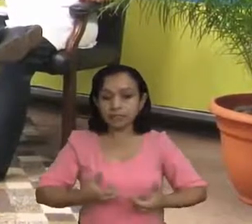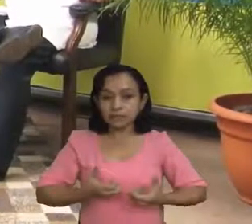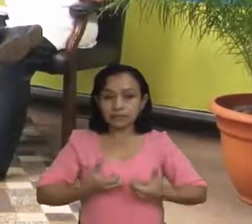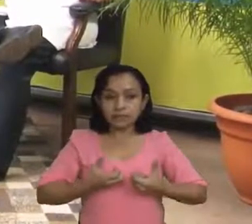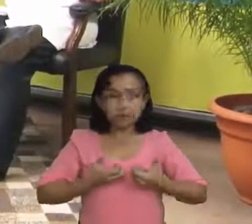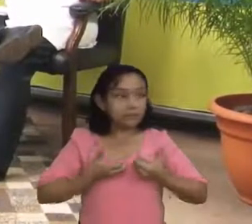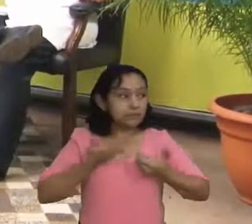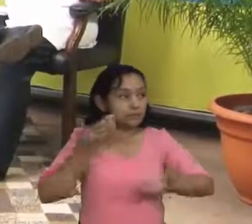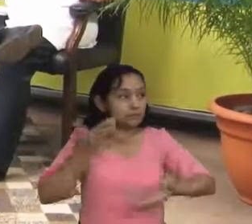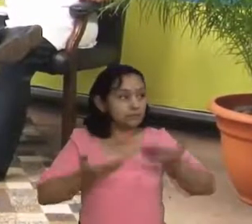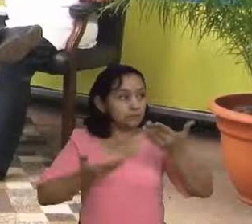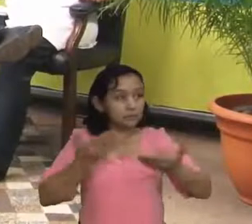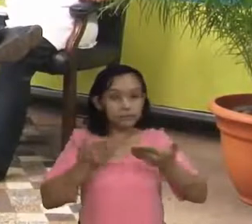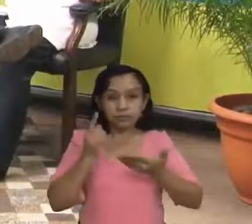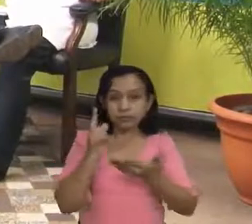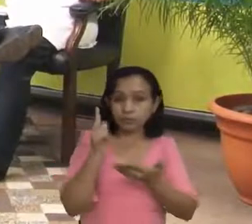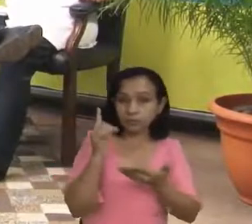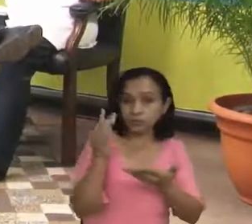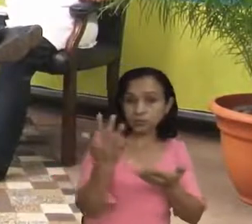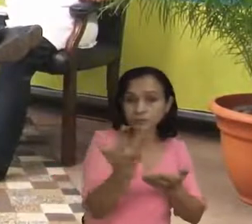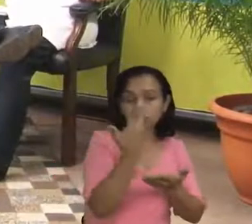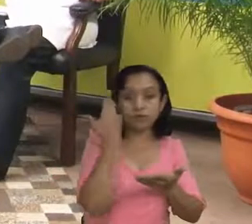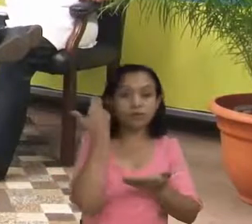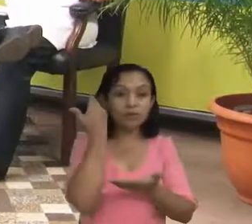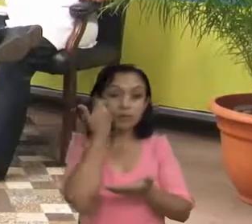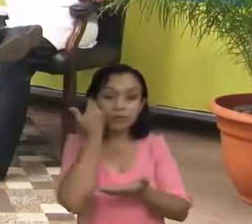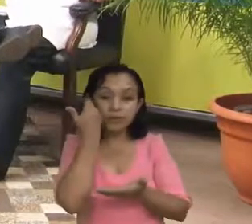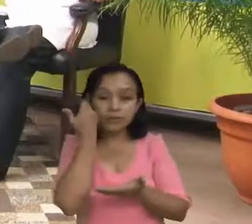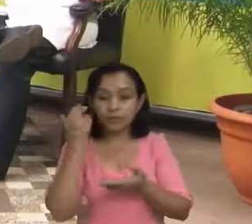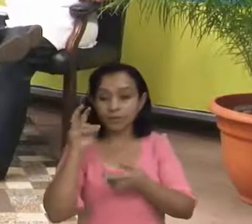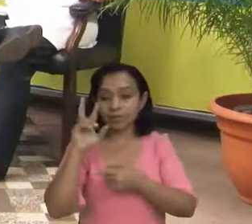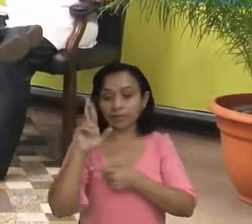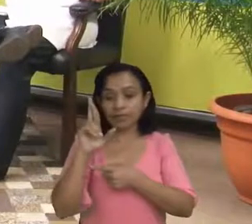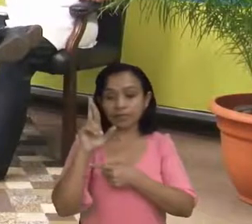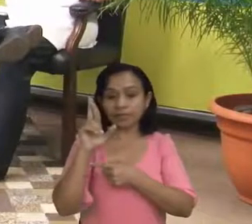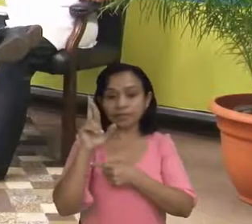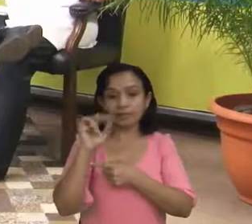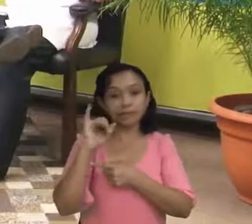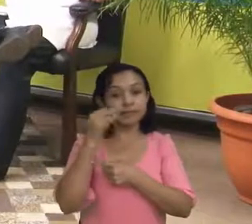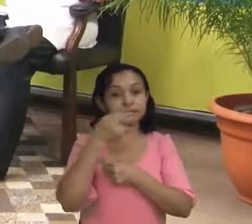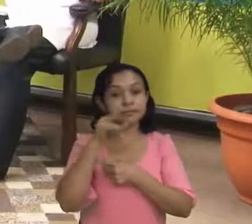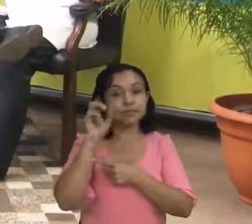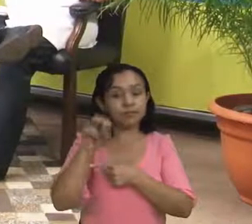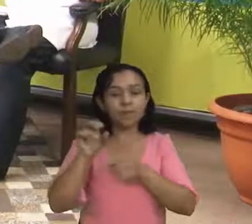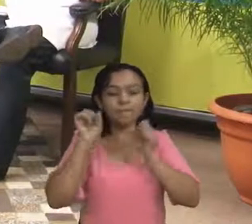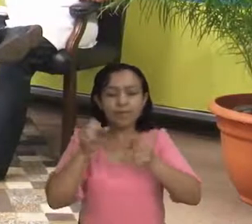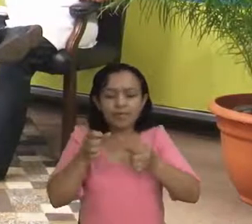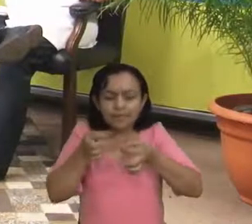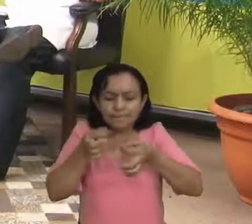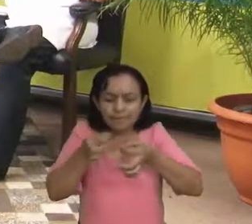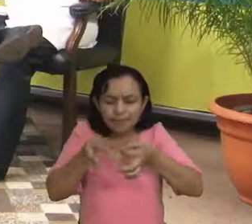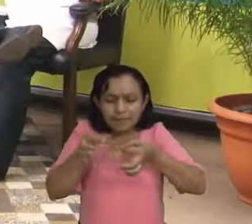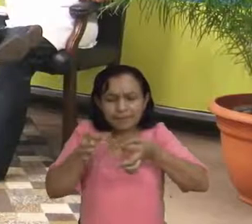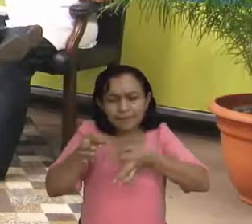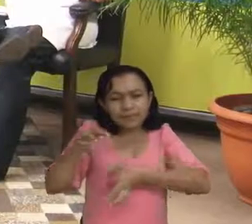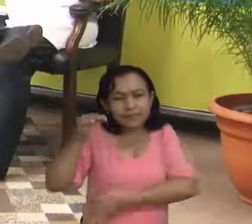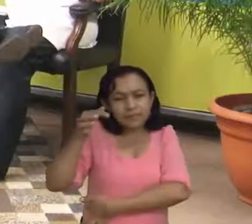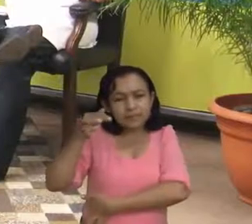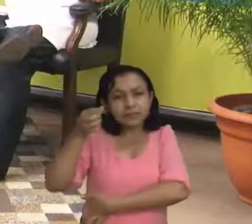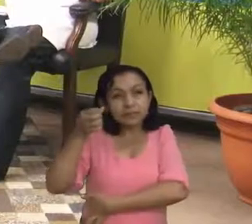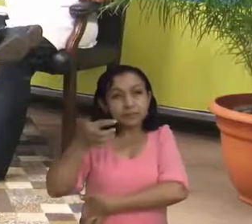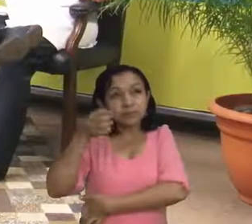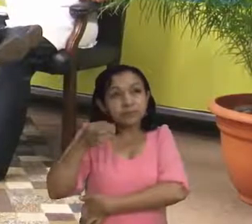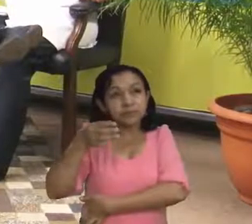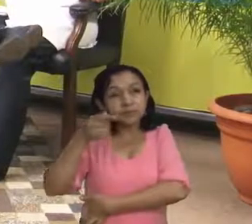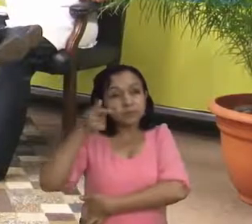¿verdad? Mm-hmm. O debido a otra patología renal, por ejemplo, te pueden formar cálculos. Estos cálculos pueden pasar a